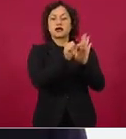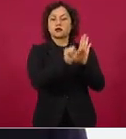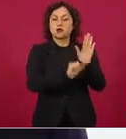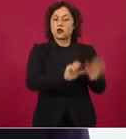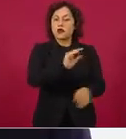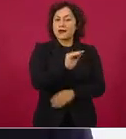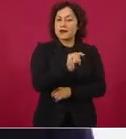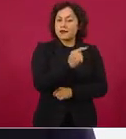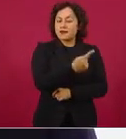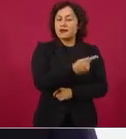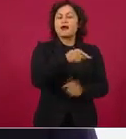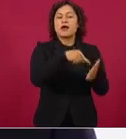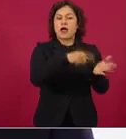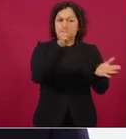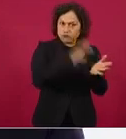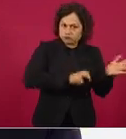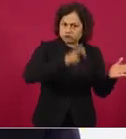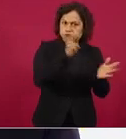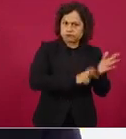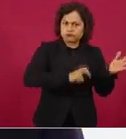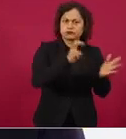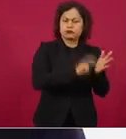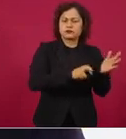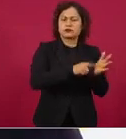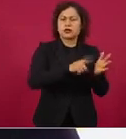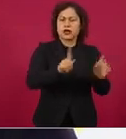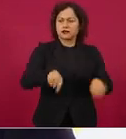ejidales al mercado.